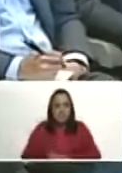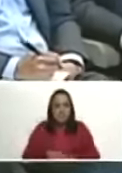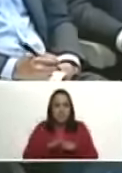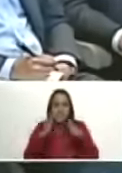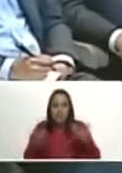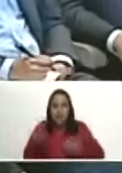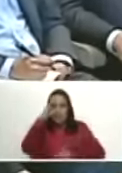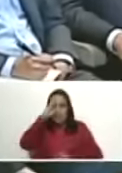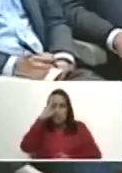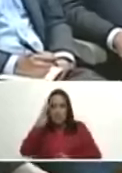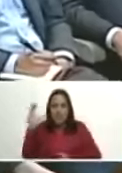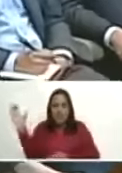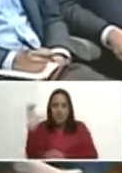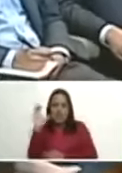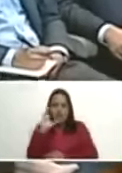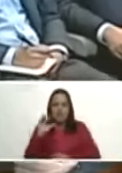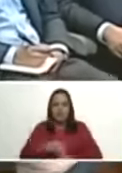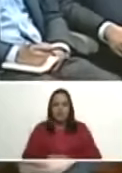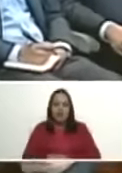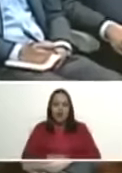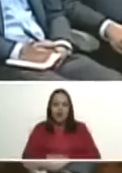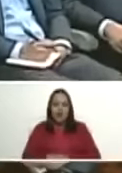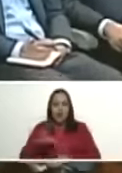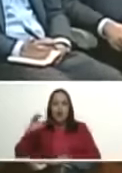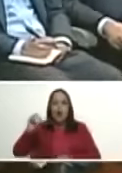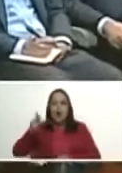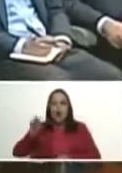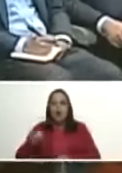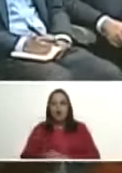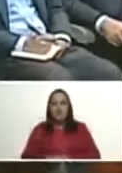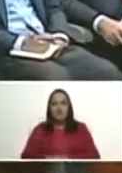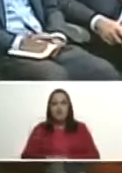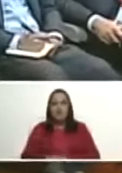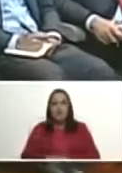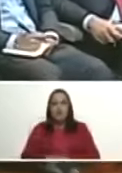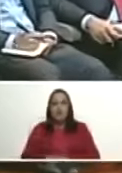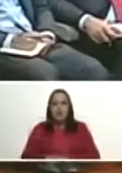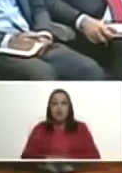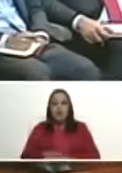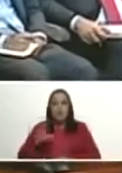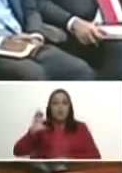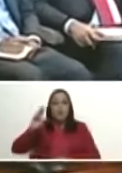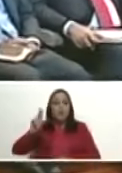Barinas, Caracas, Coro, Cumaná, Guayana,